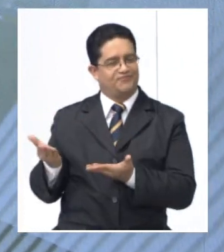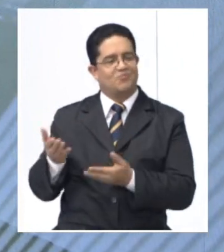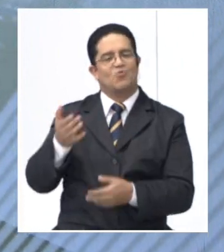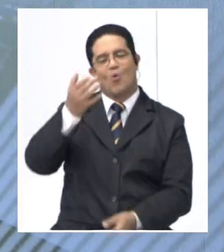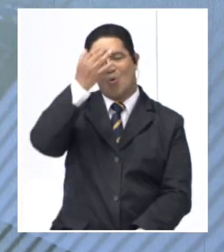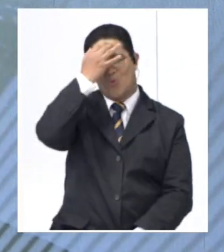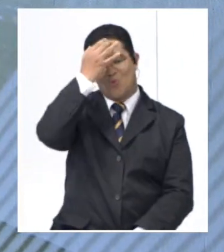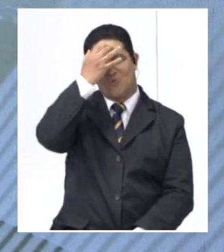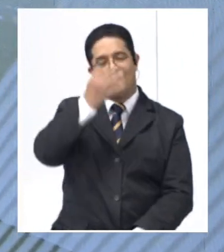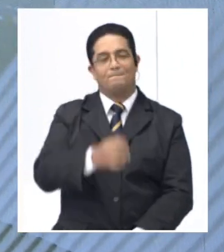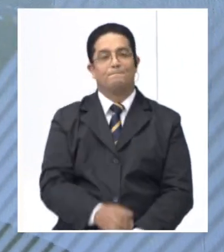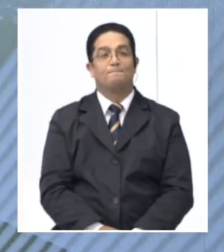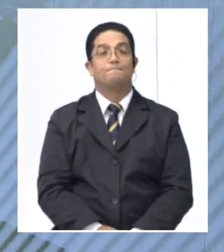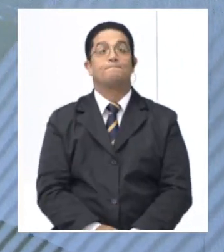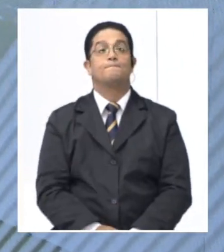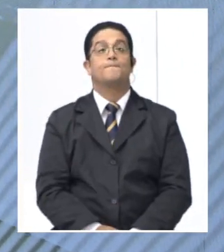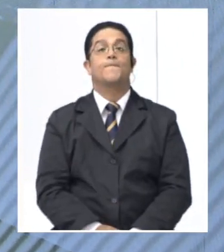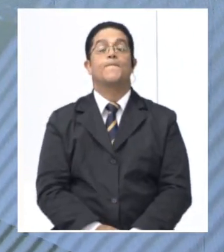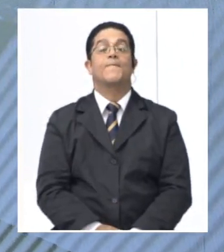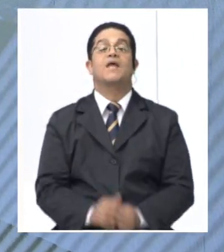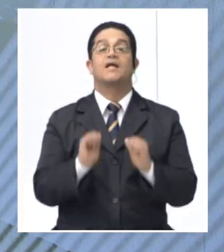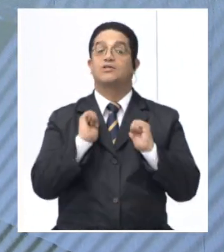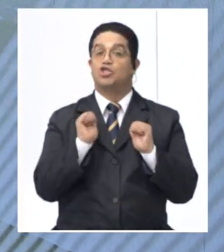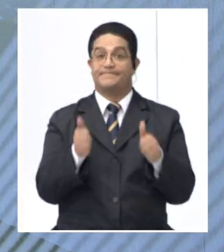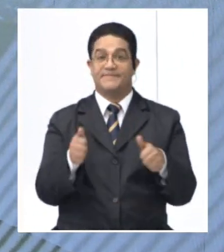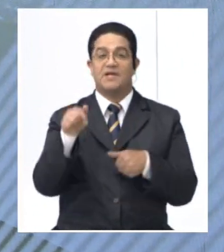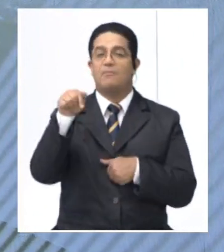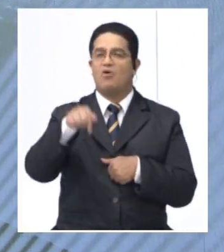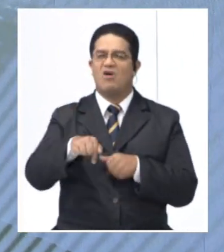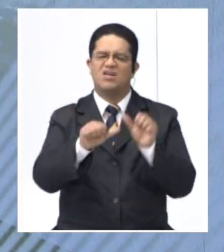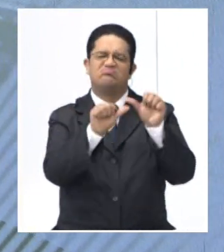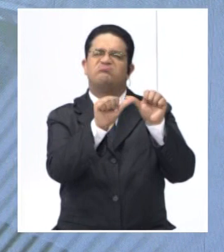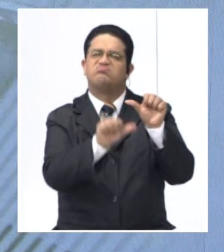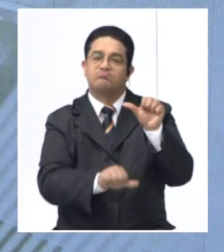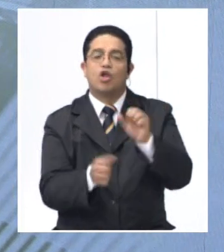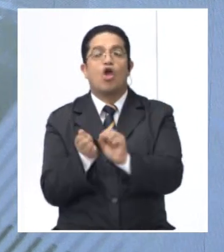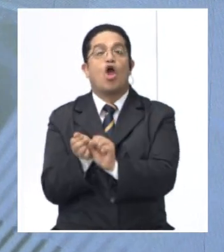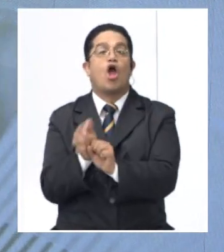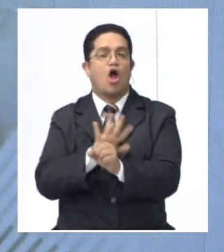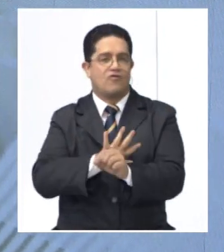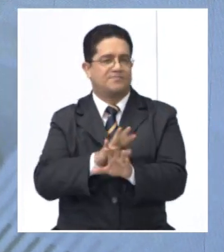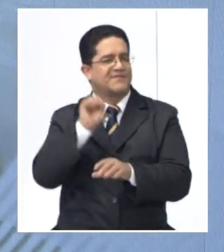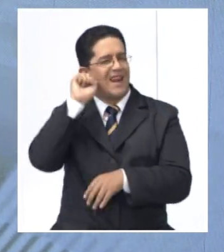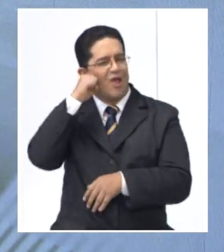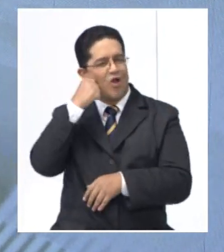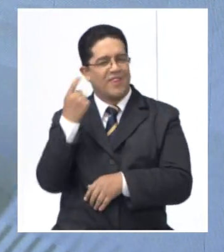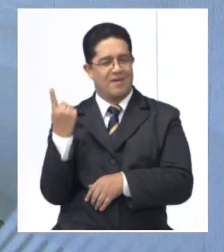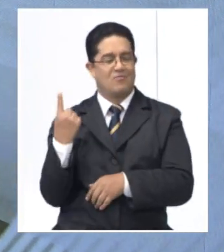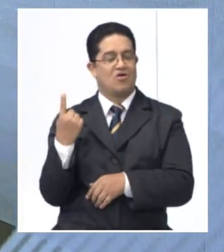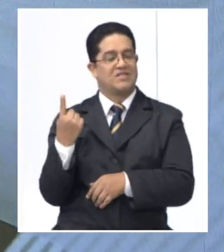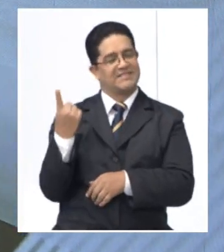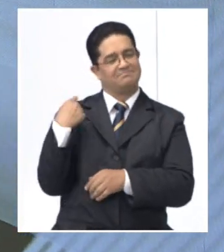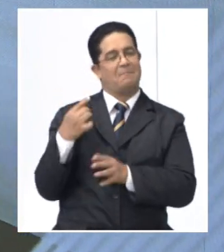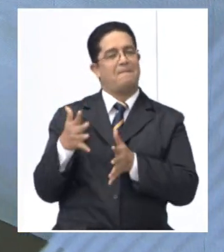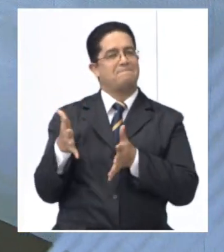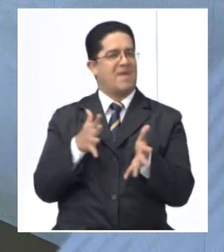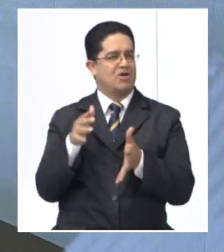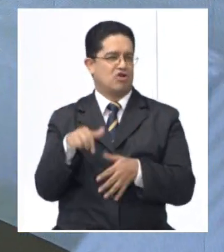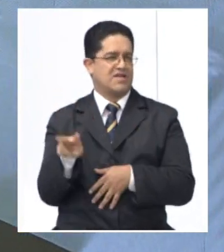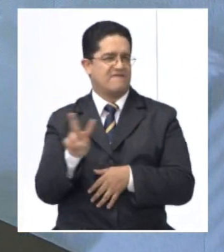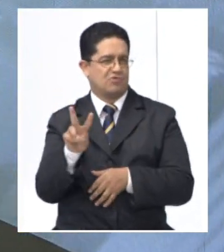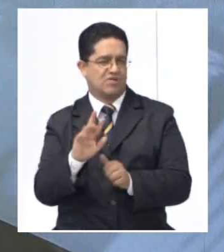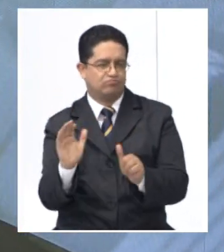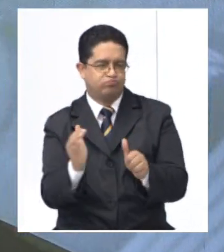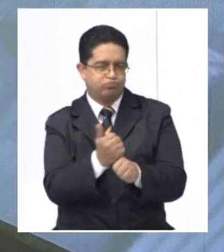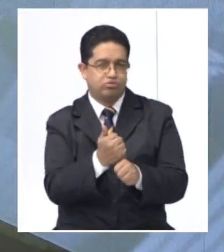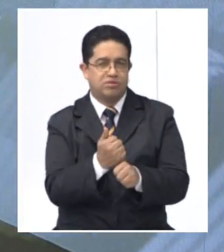nuestro compañero Joshua Llanos. Vamos a comenzar el día de hoy hablándoles sobre el COVID-19. Recordemos que en el mes de marzo en nuestro país se detectaron